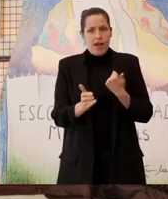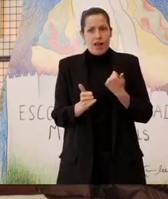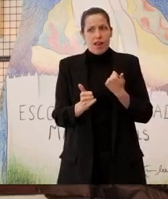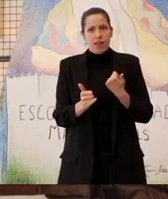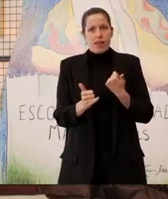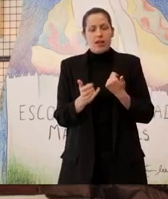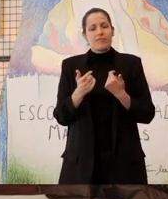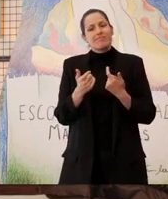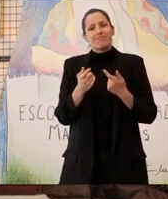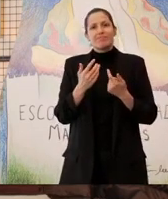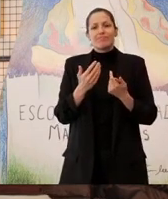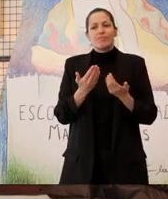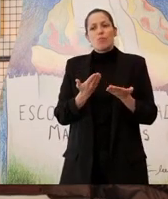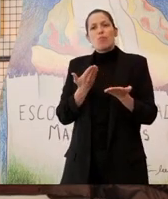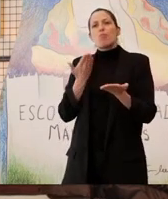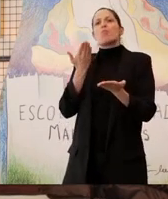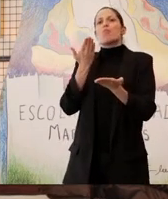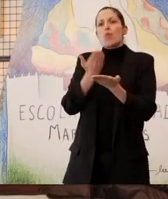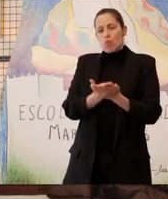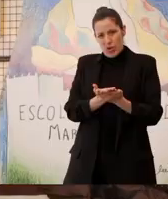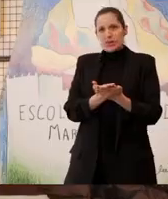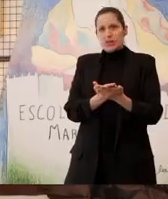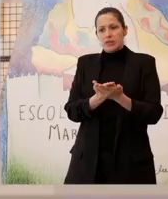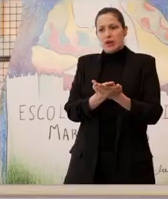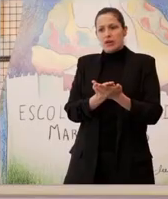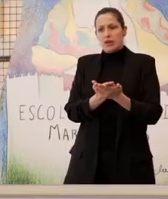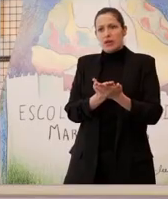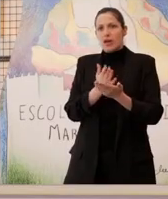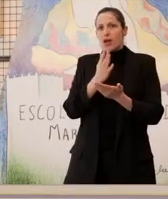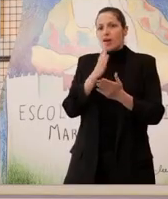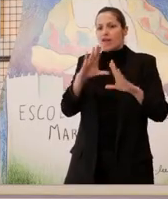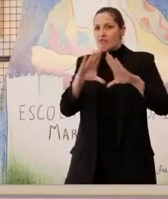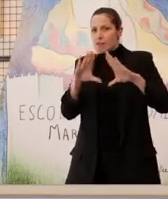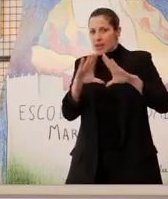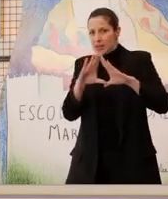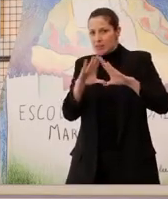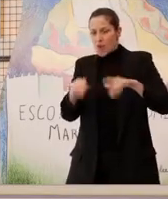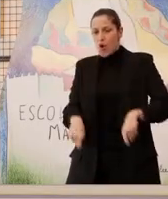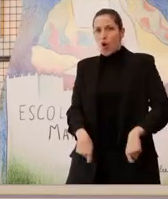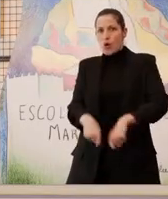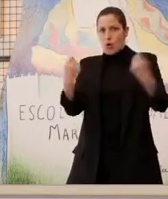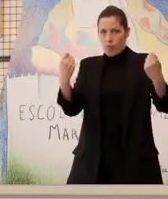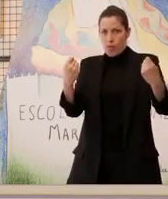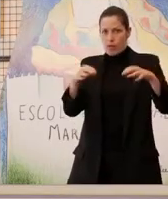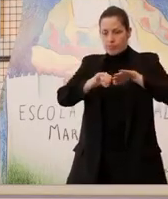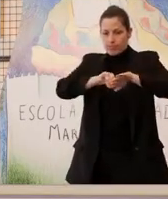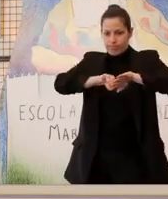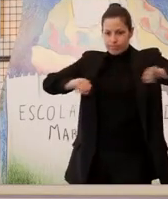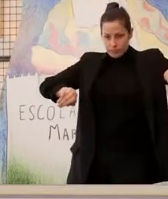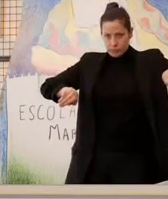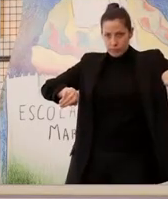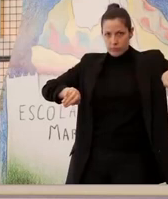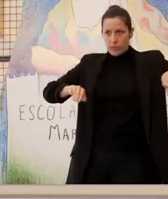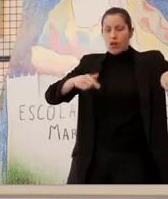al mismo tiempo precisa de segmentación del actor feminista del sujeto político del feminismo y a mí eso me parece